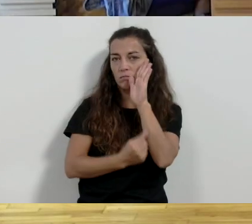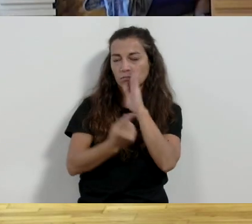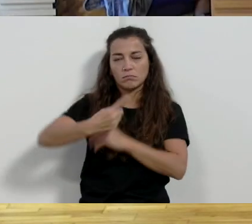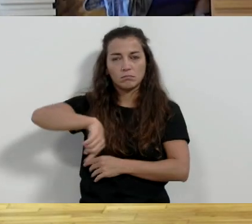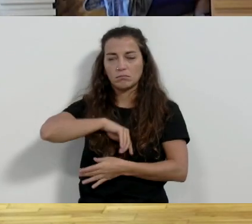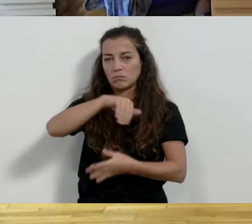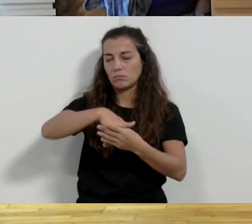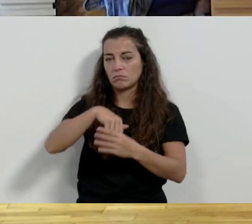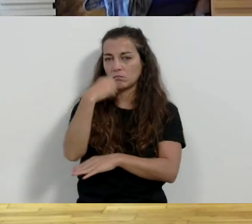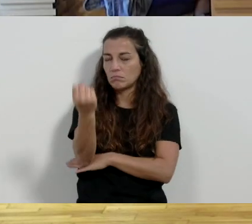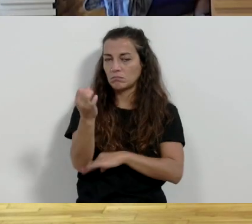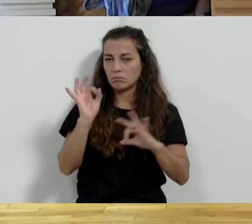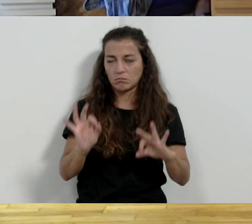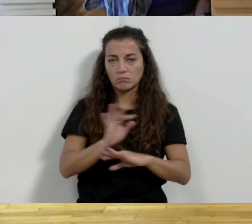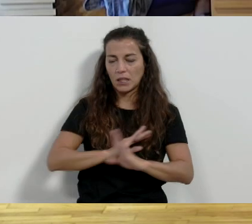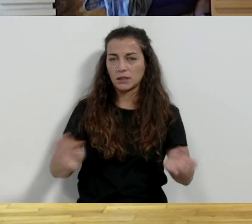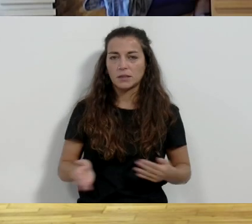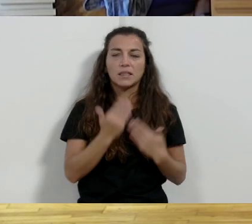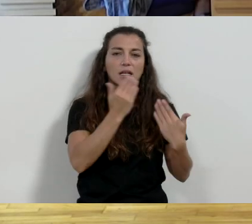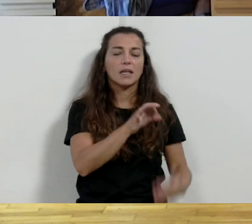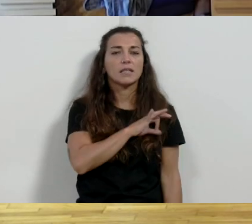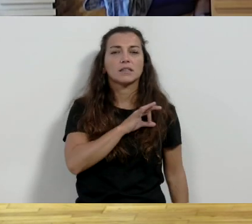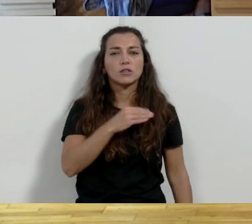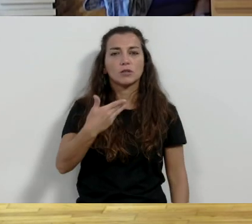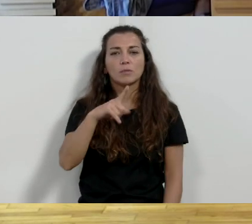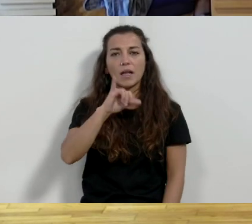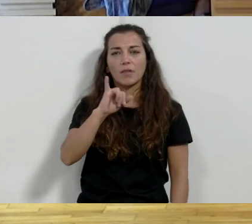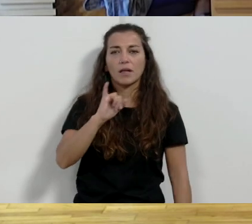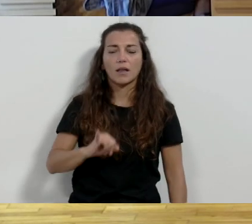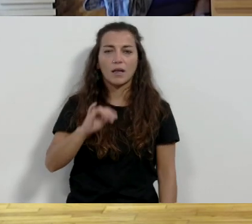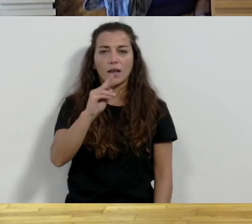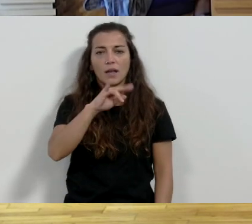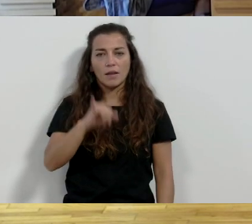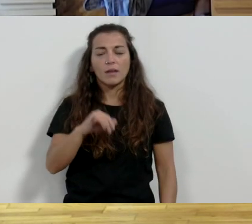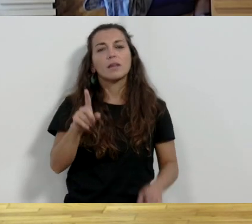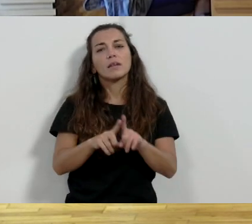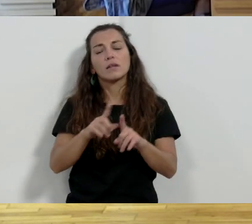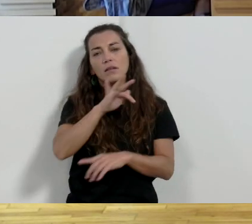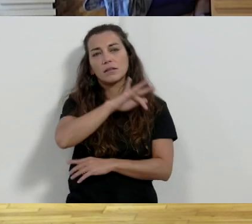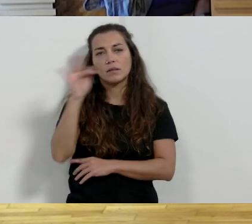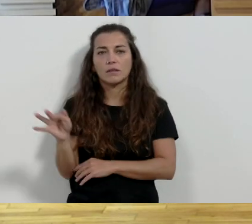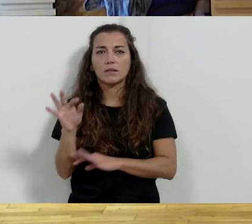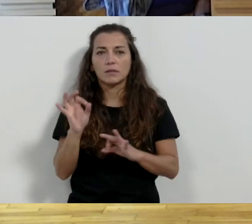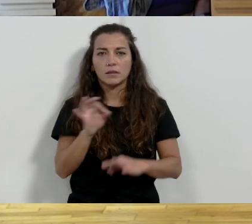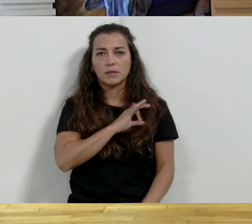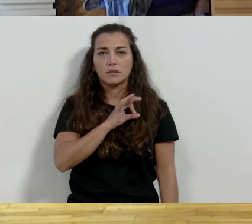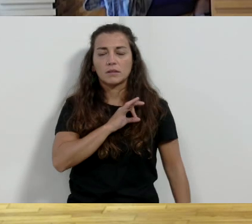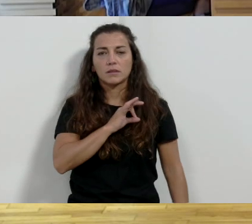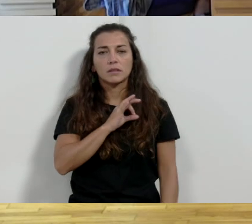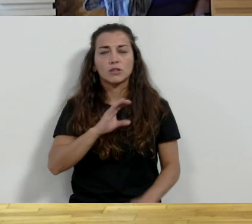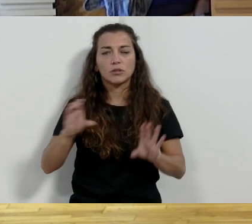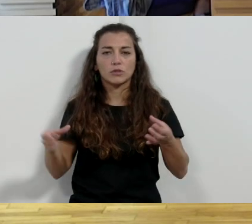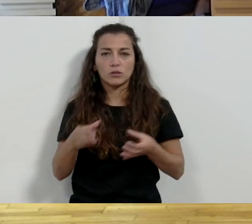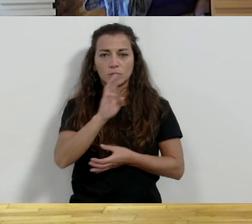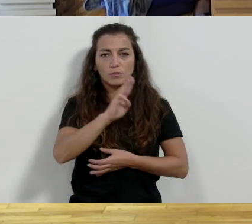señor Blázquez. Pues tiene la palabra el señor Cañizares por el Grupo Municipal del Partido Popular. Sí, muy brevemente. Hemos esperado pues a conocer la posición del equipo de